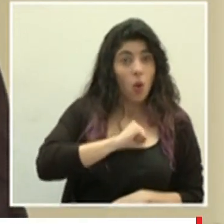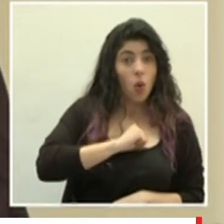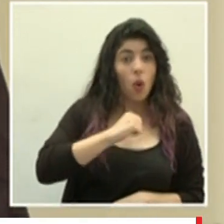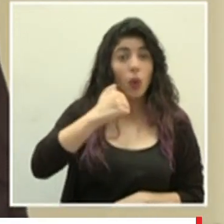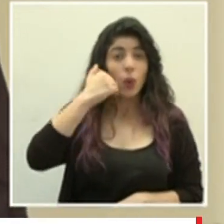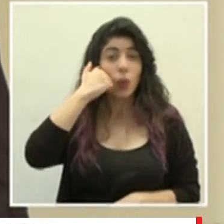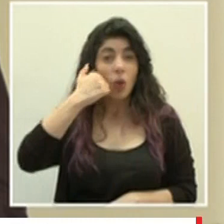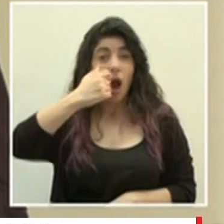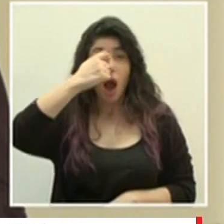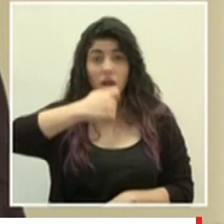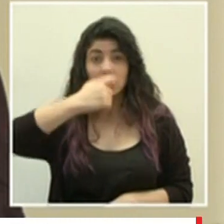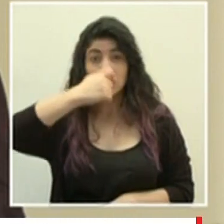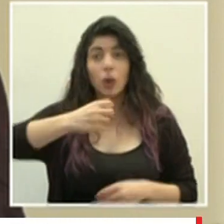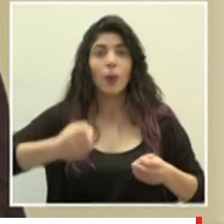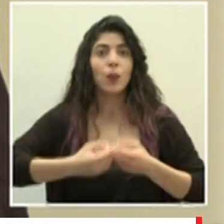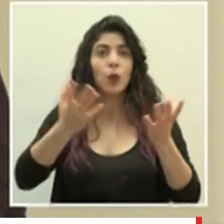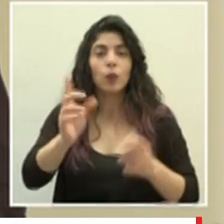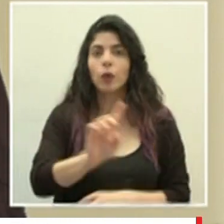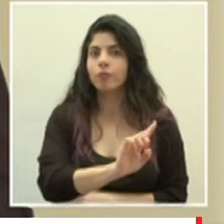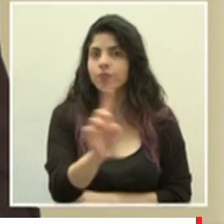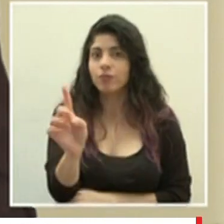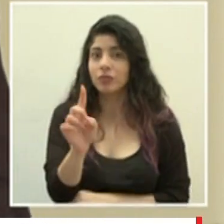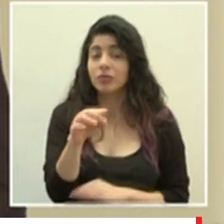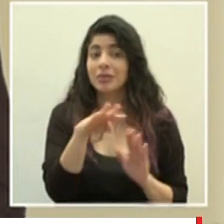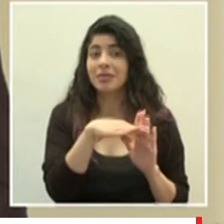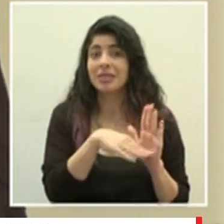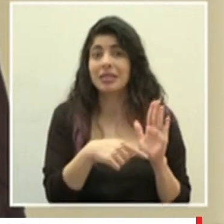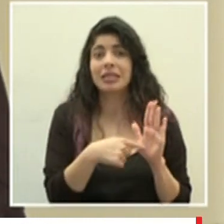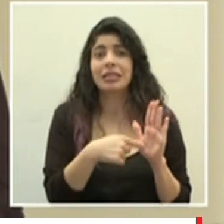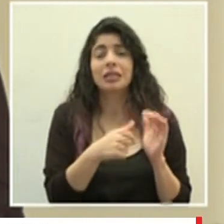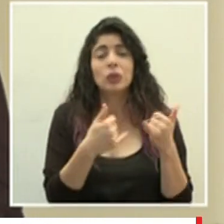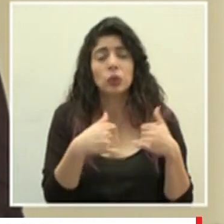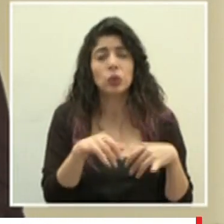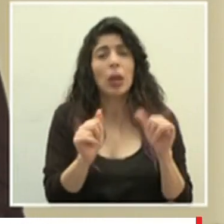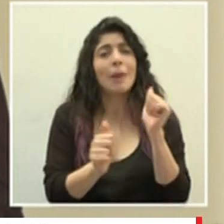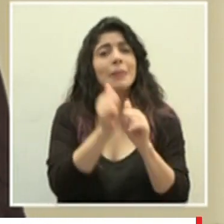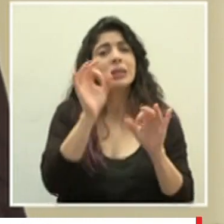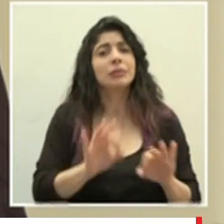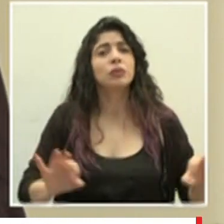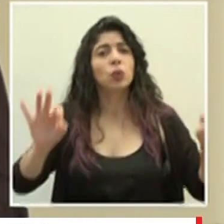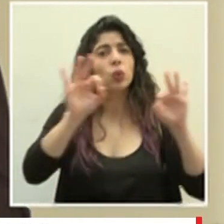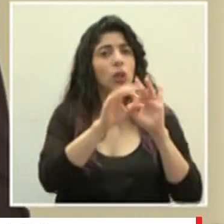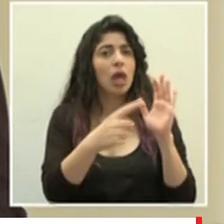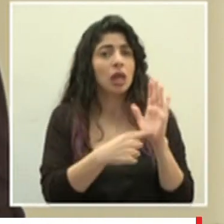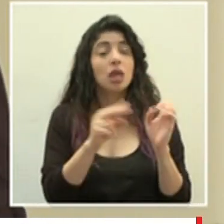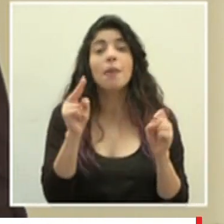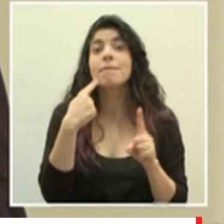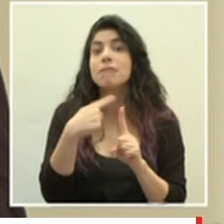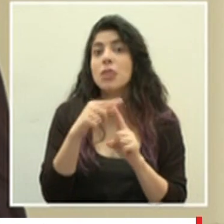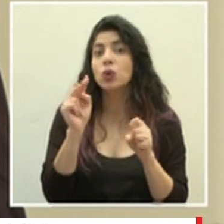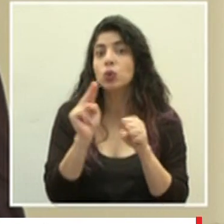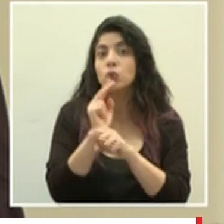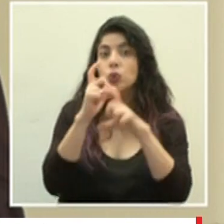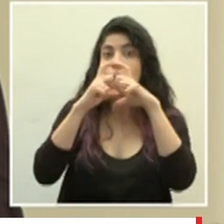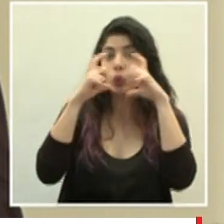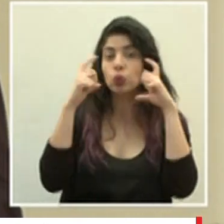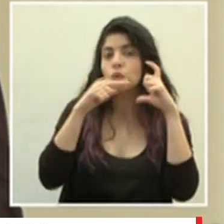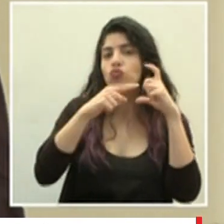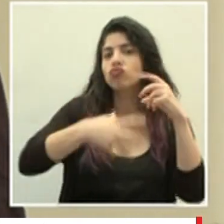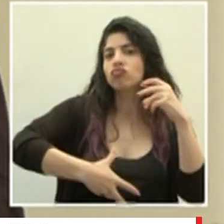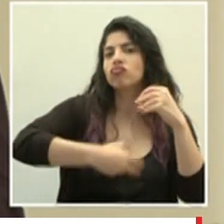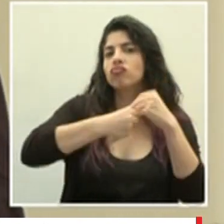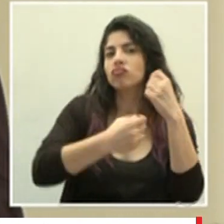con estornudos, que no vayan a lugares públicos, eso sigue siendo lo más importante y lo más relevante, y el uso de mascarillas pues siempre va a ser